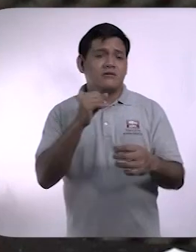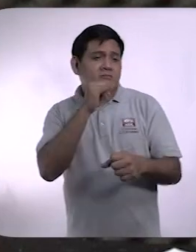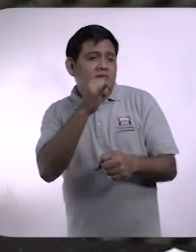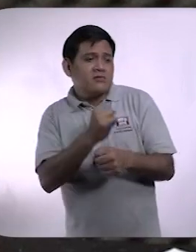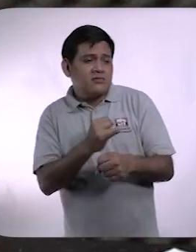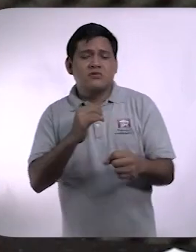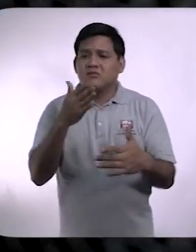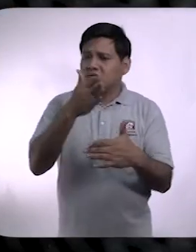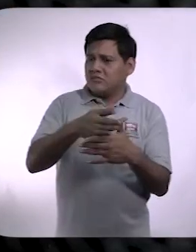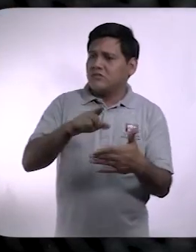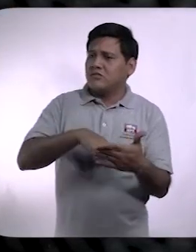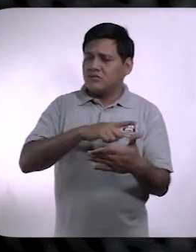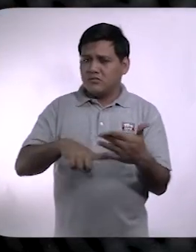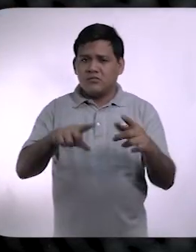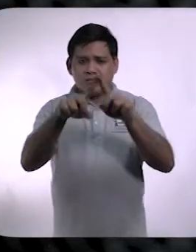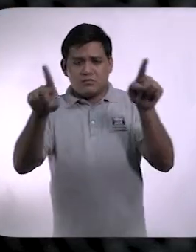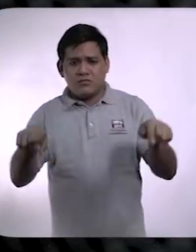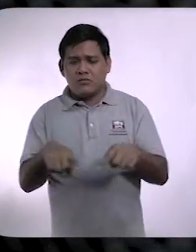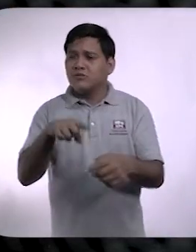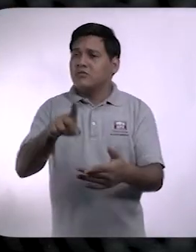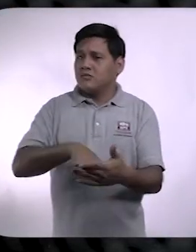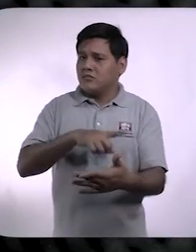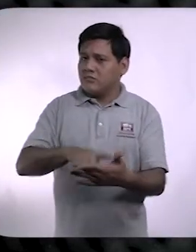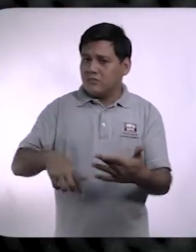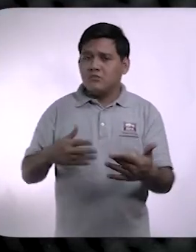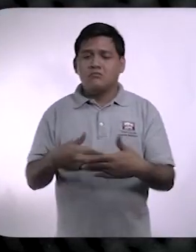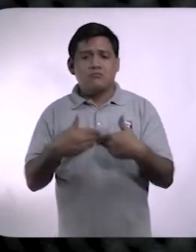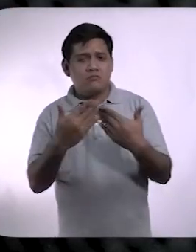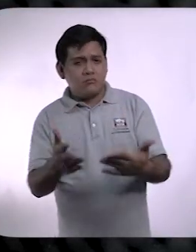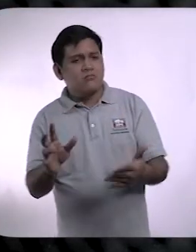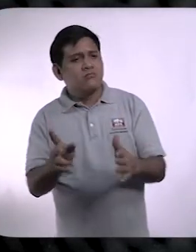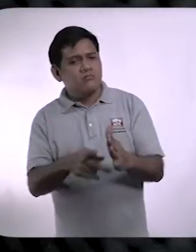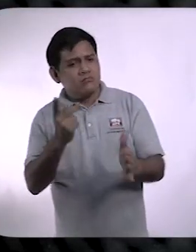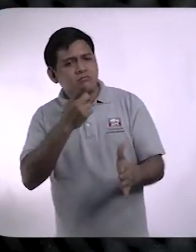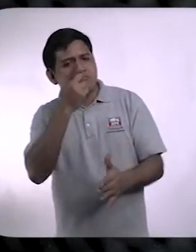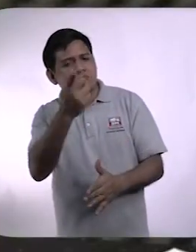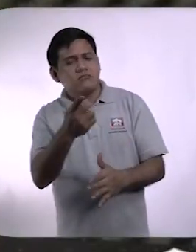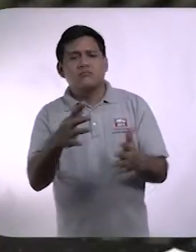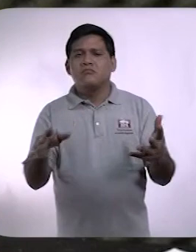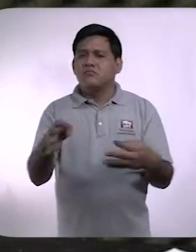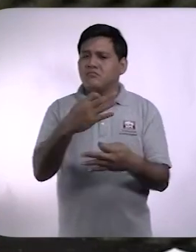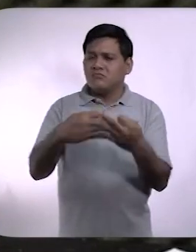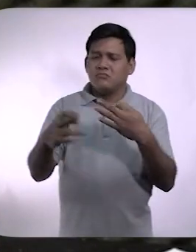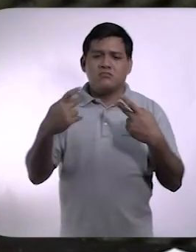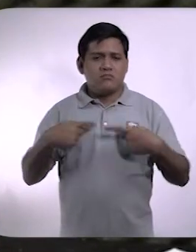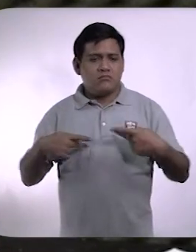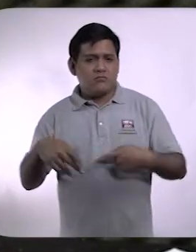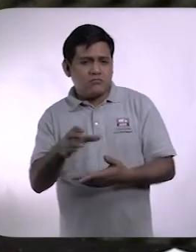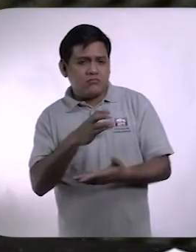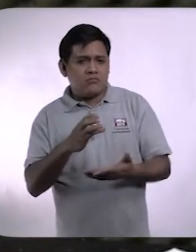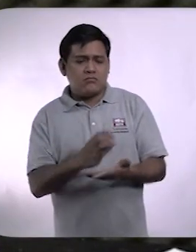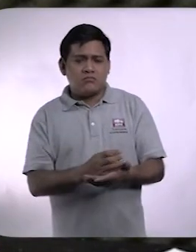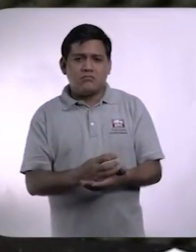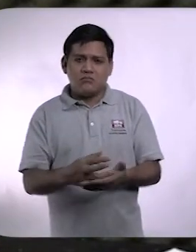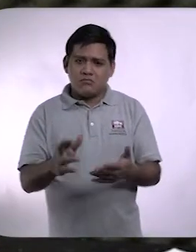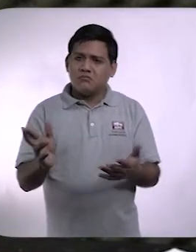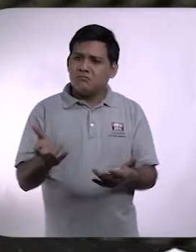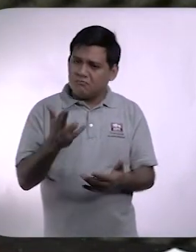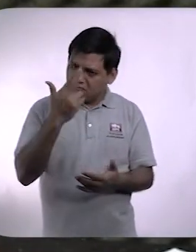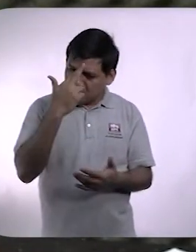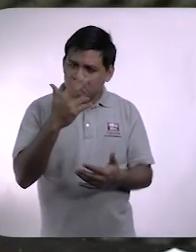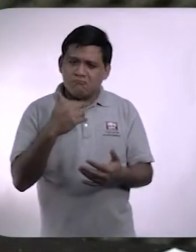las urnas, y pues obviamente, lo repito, la ciudadanía recupera su